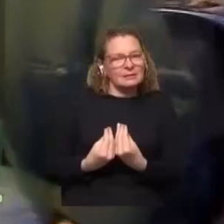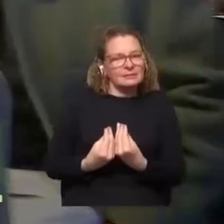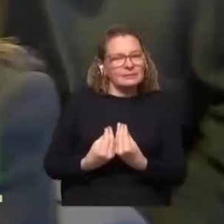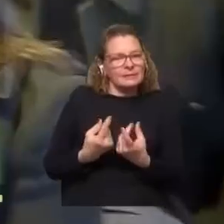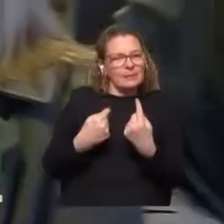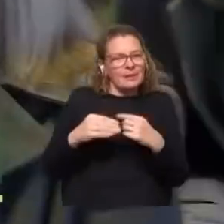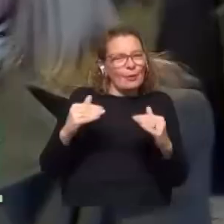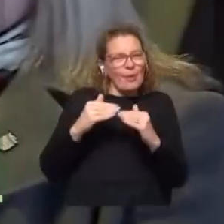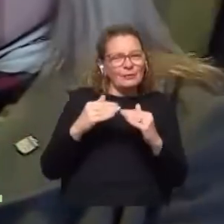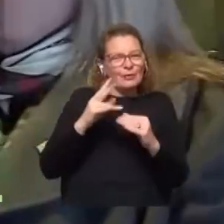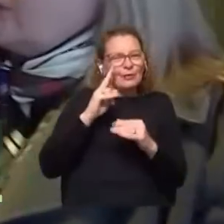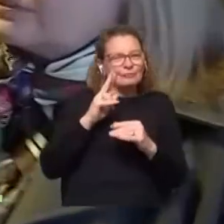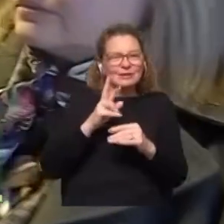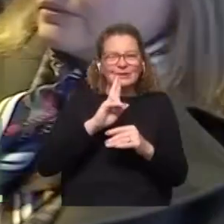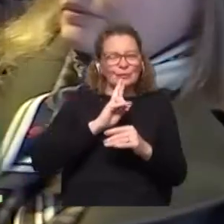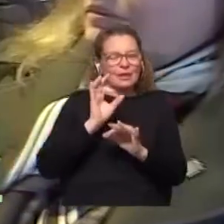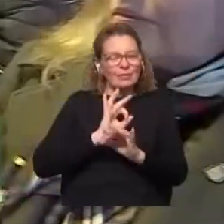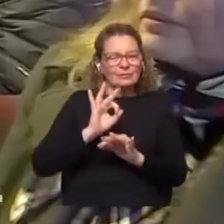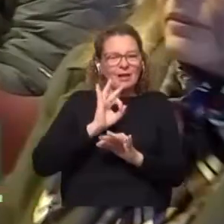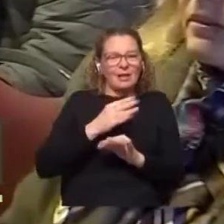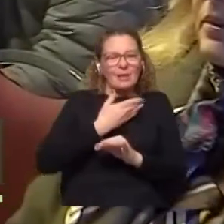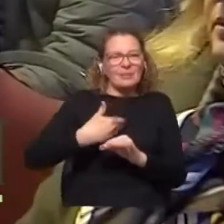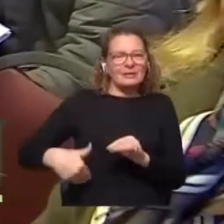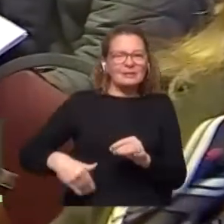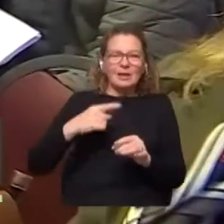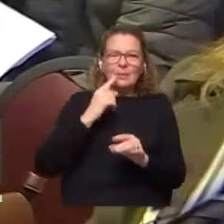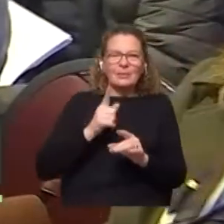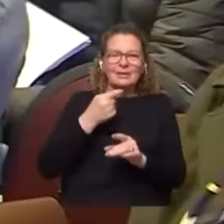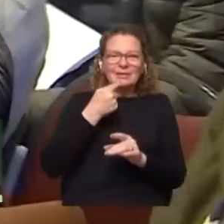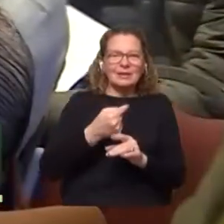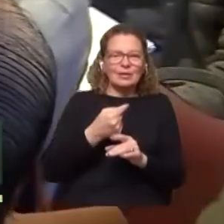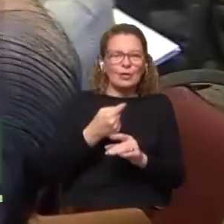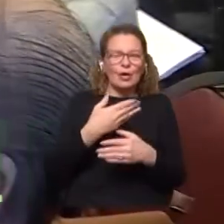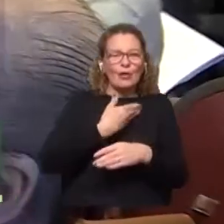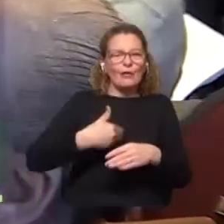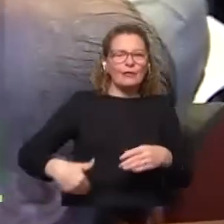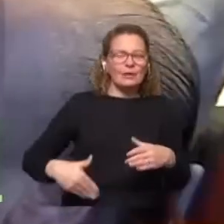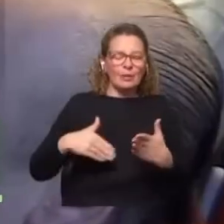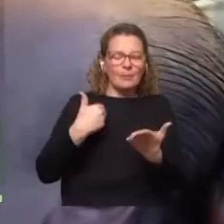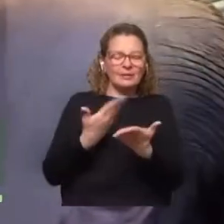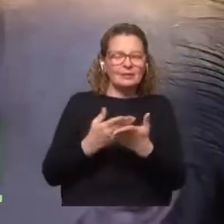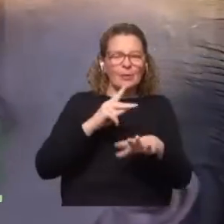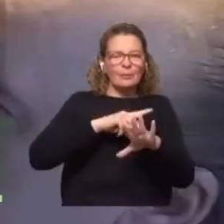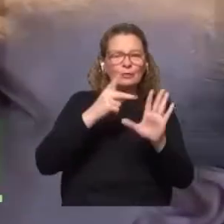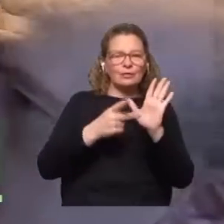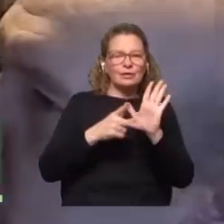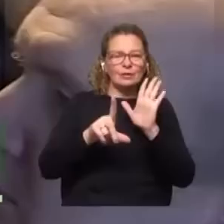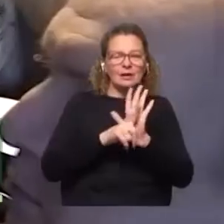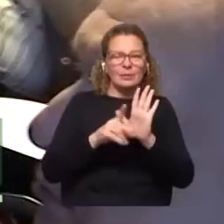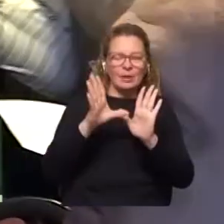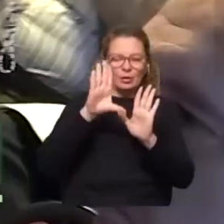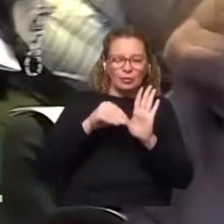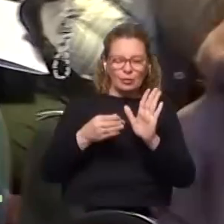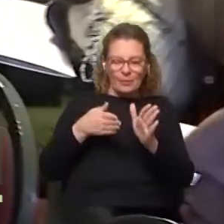pero igual no no logramos resultados el presidente también comentó la iniciativa del gobierno de presentar un proyecto de ley para que todos los archivos